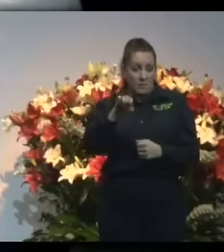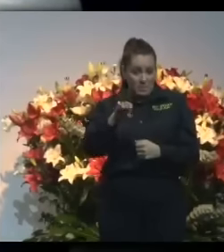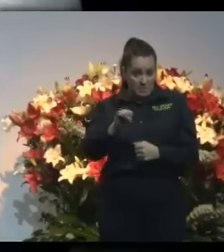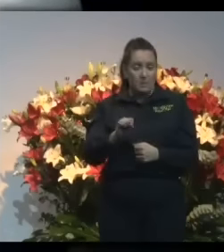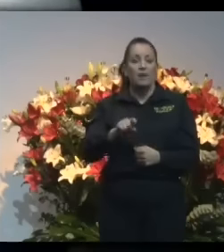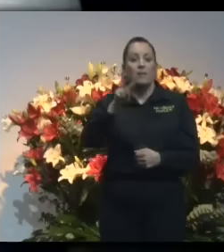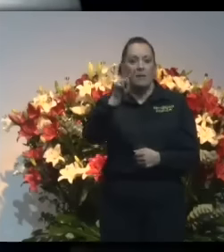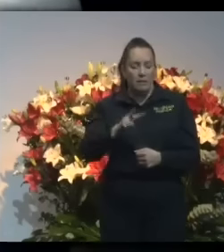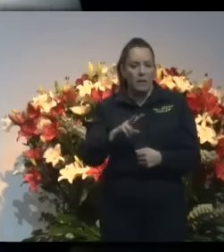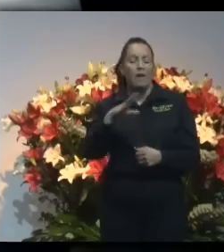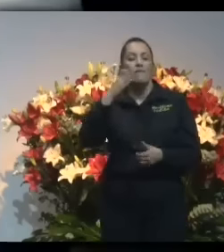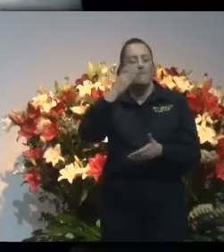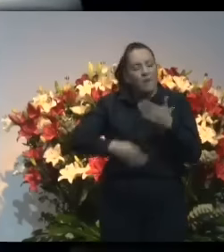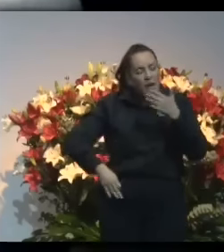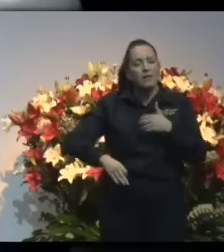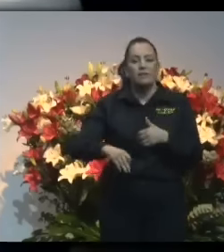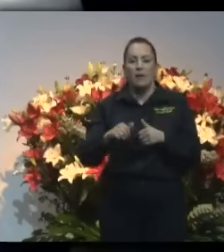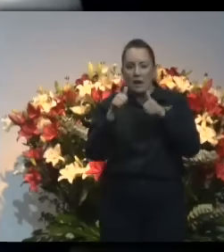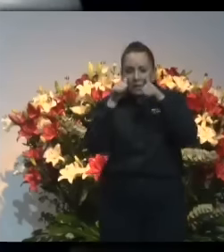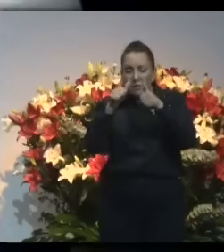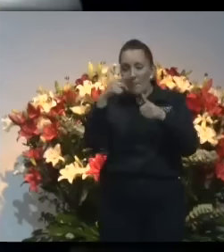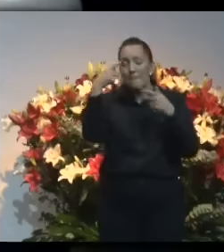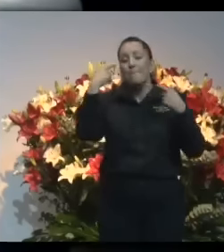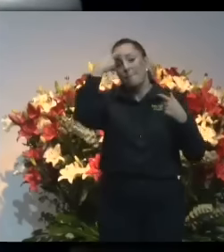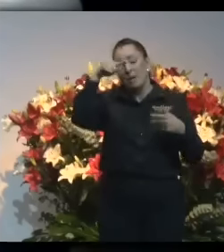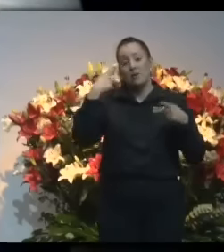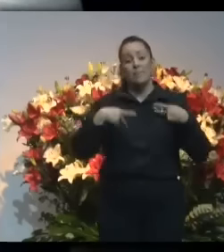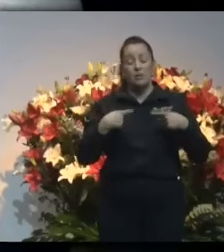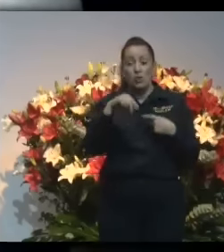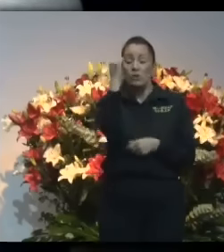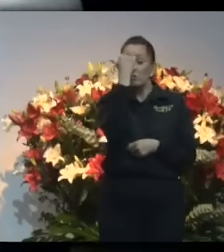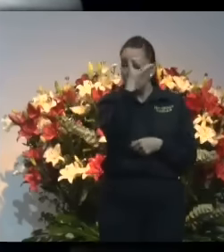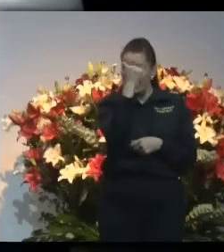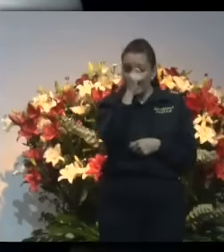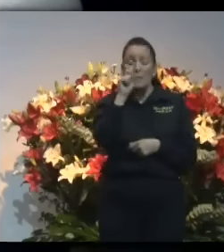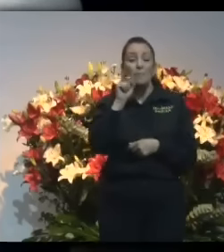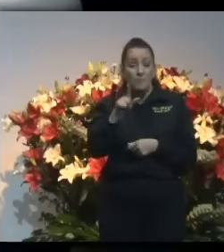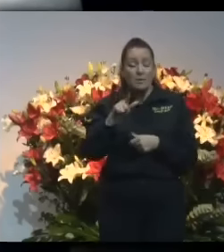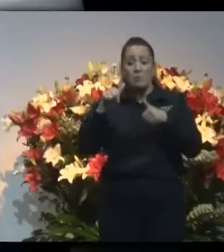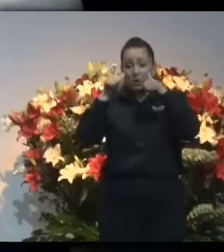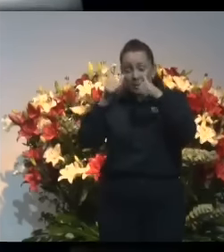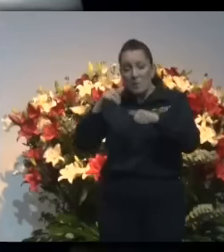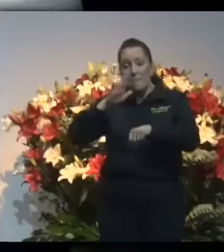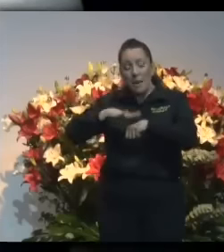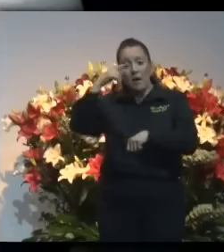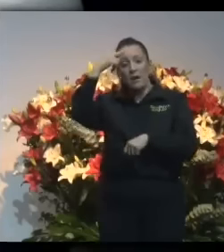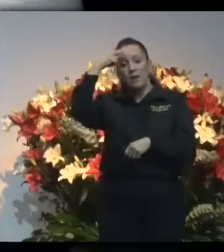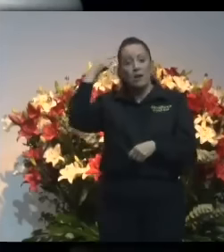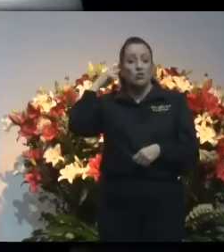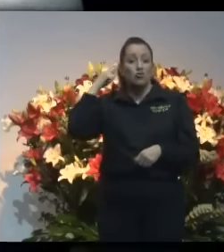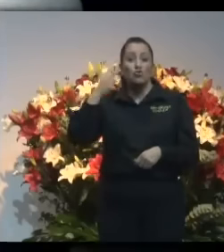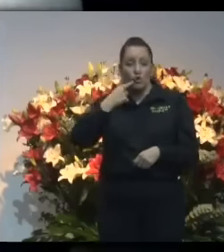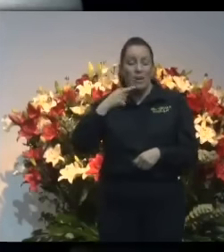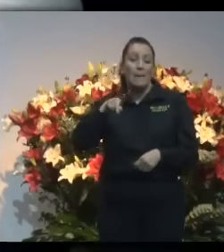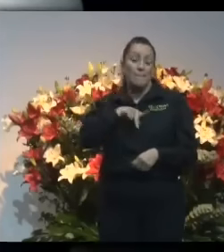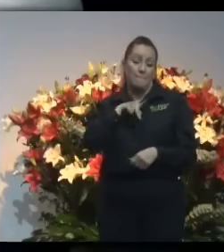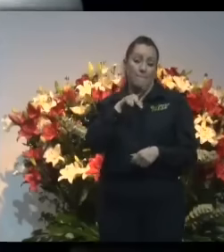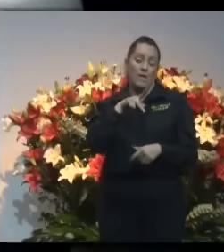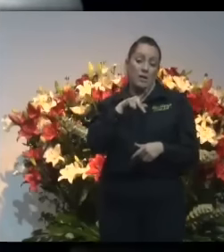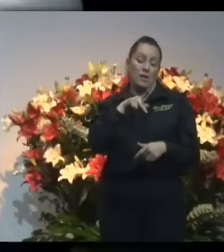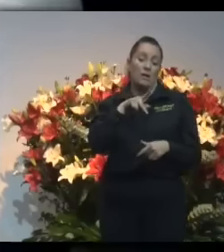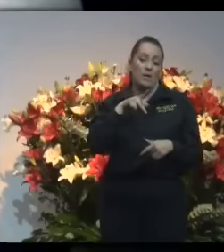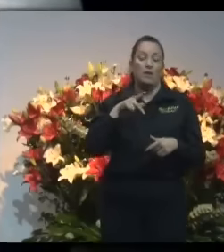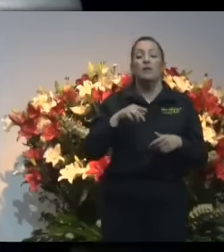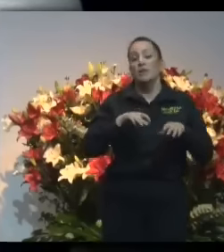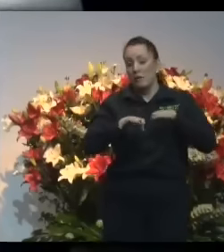personas con autismo, la poca atención que hay para personas sordas. Mi trabajadora del hogar tiene 2